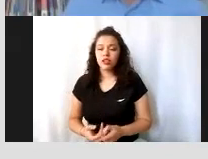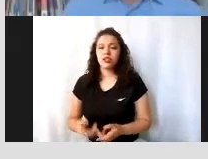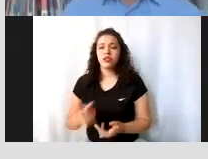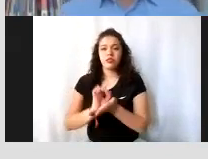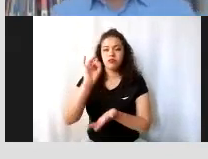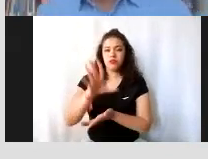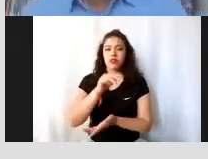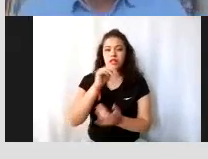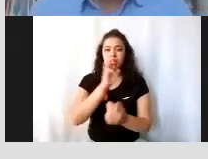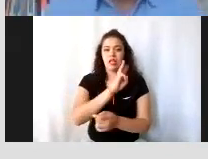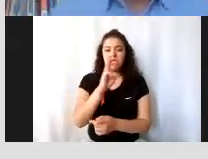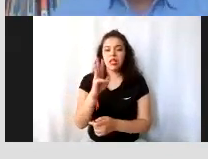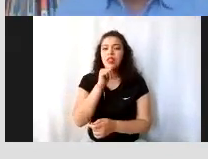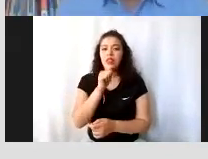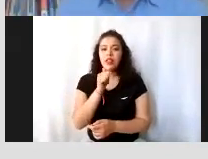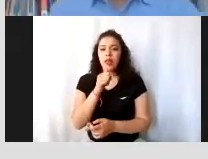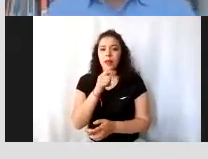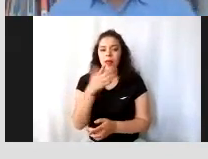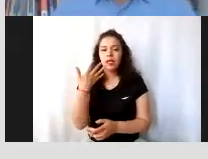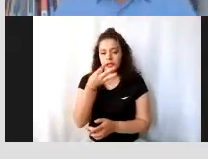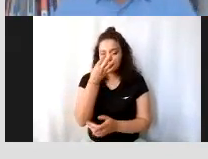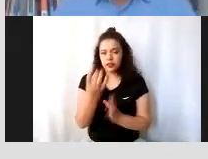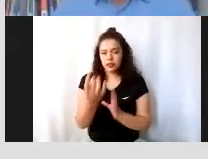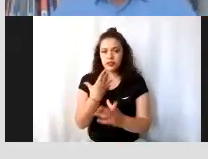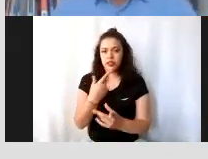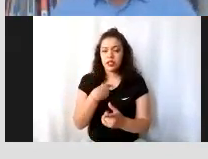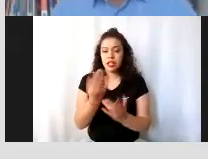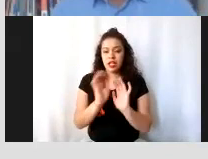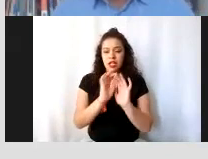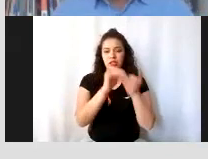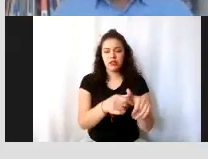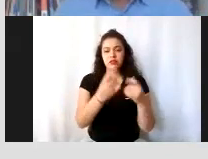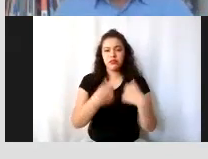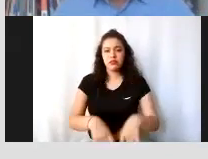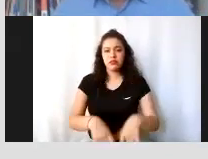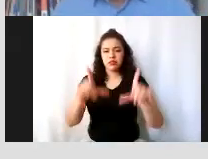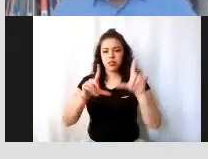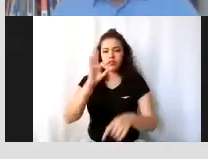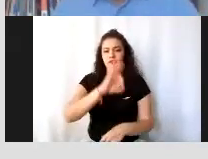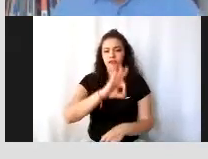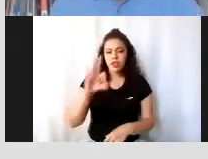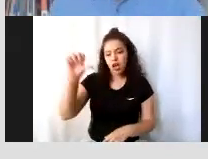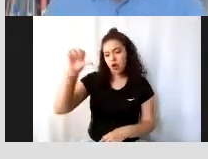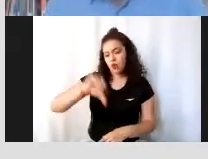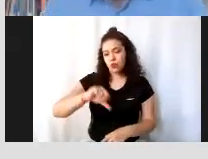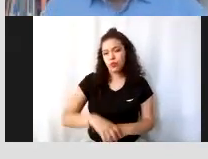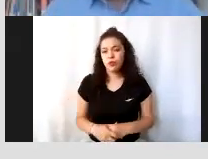unos minutos, pero la inscripción me apareció con fecha de hoy. O